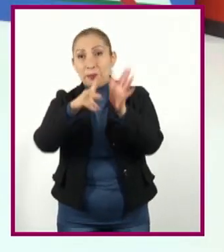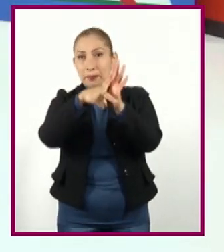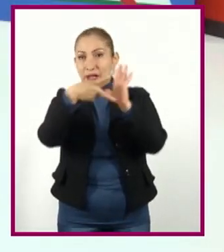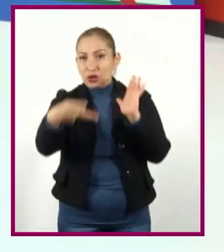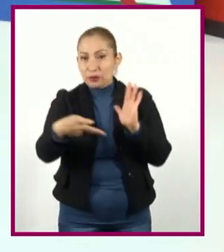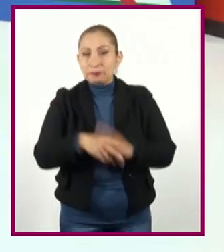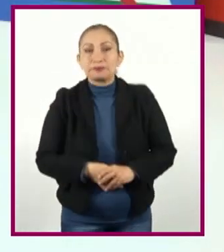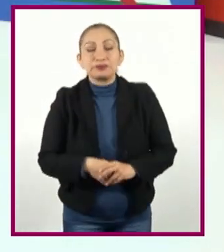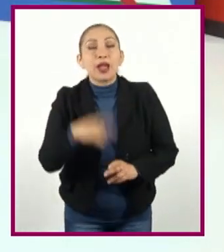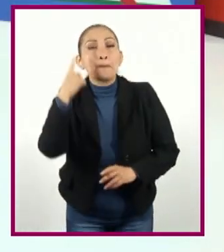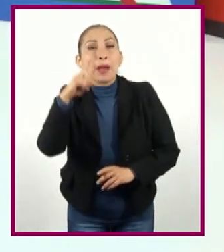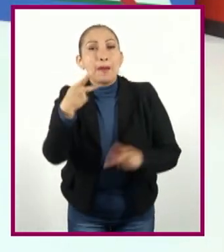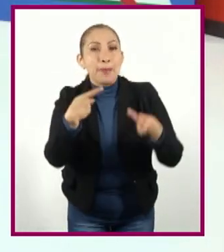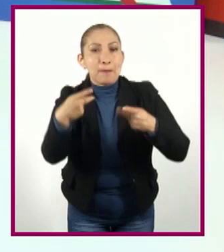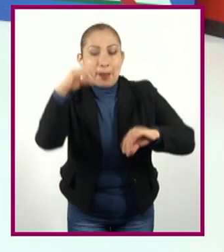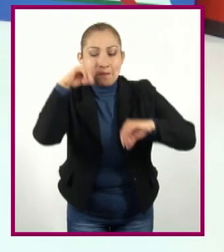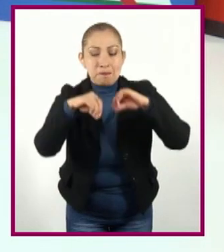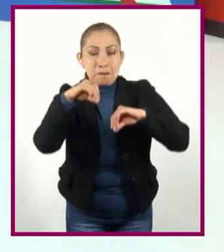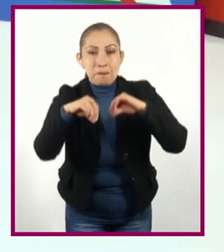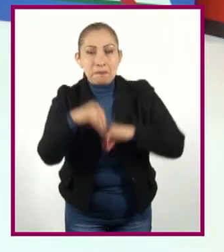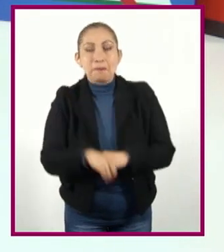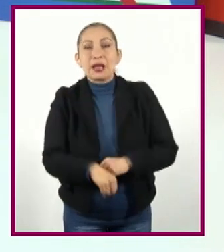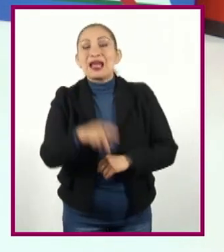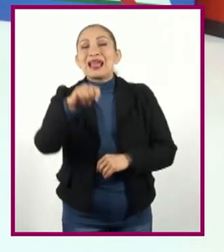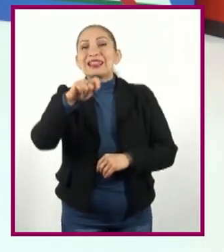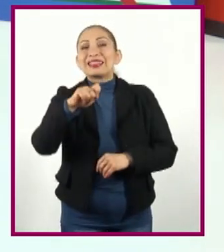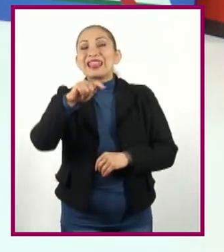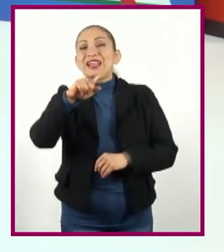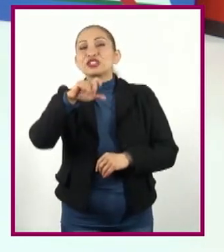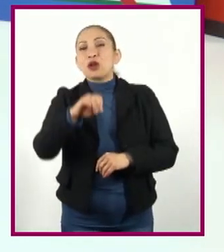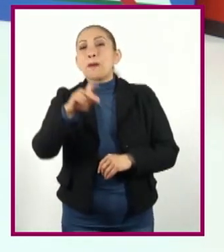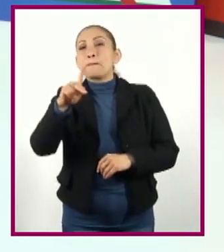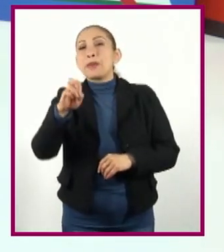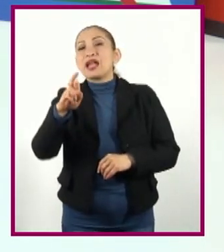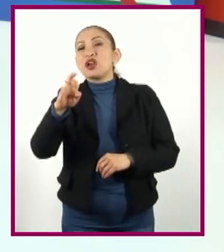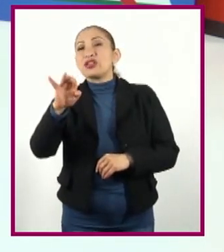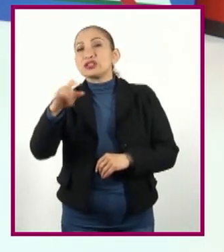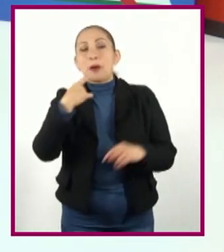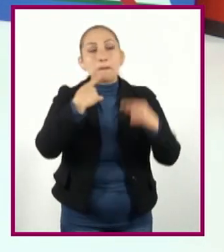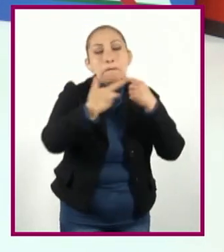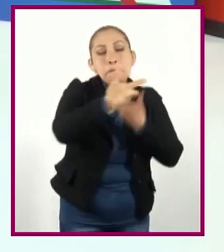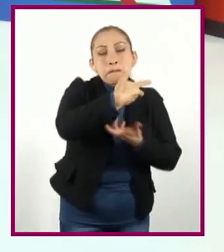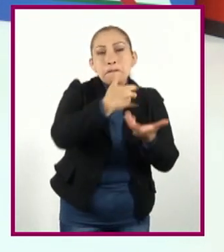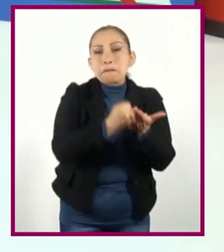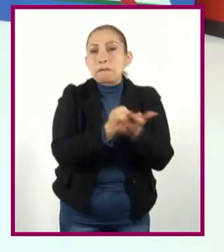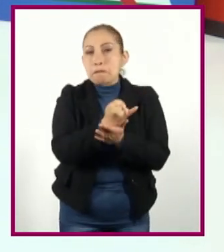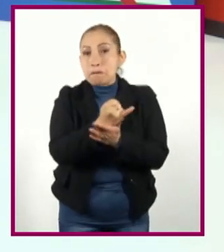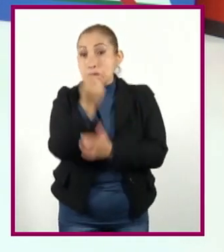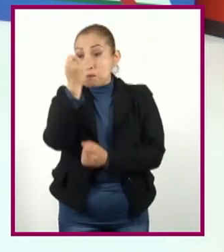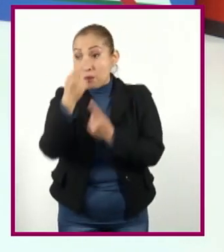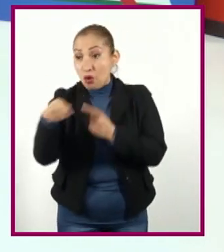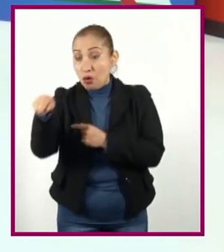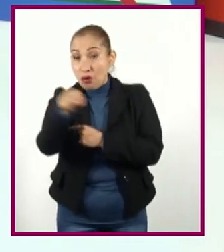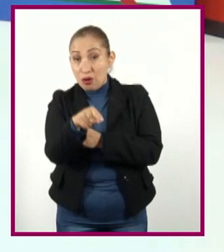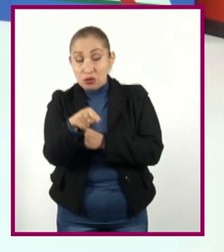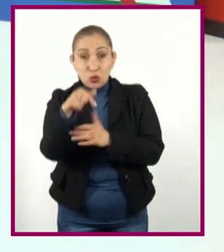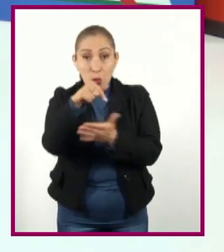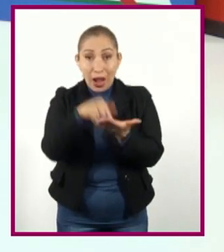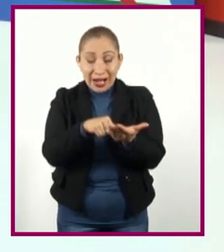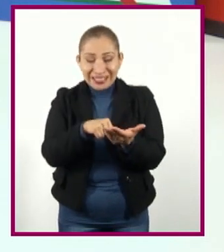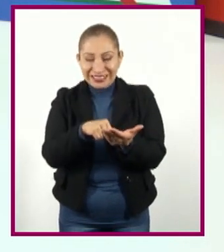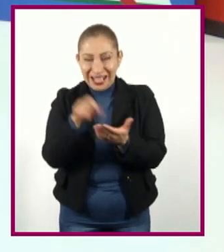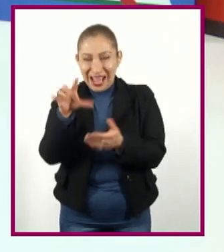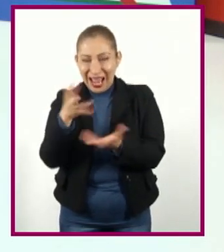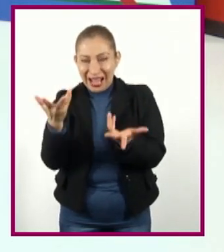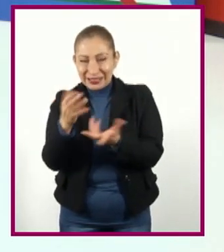Para elaborar un texto periodístico, los periodistas deben tomar varias decisiones. Algunos medios de comunicación, además